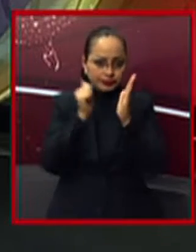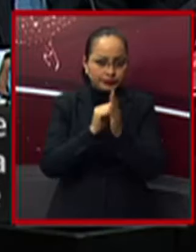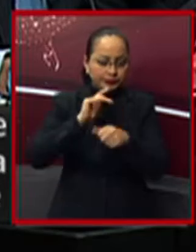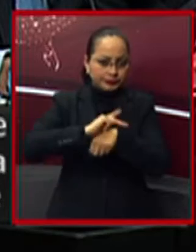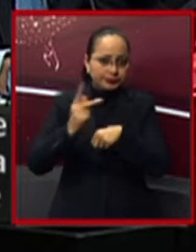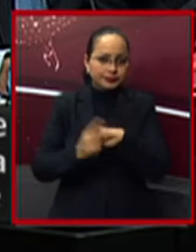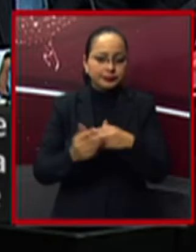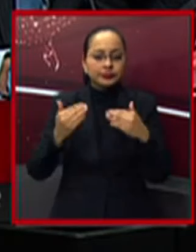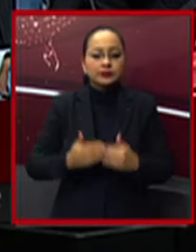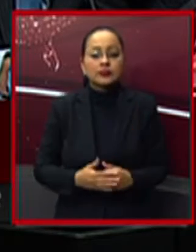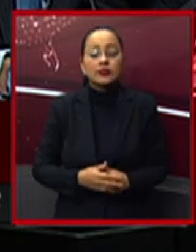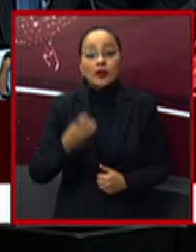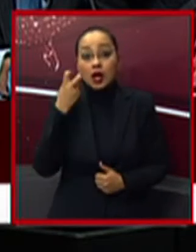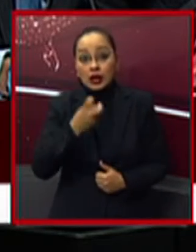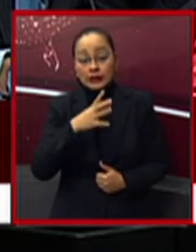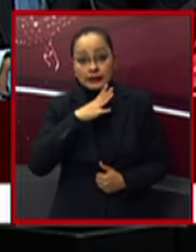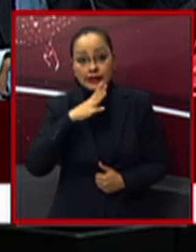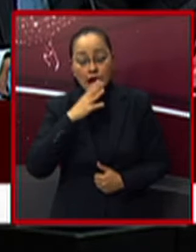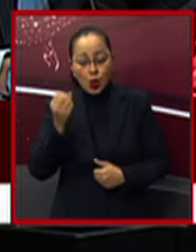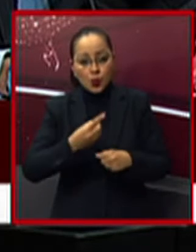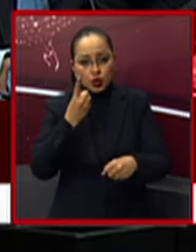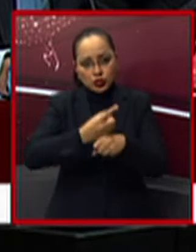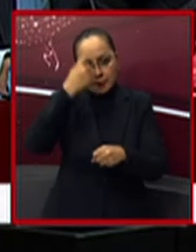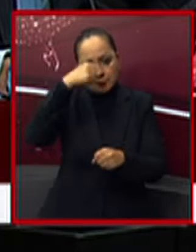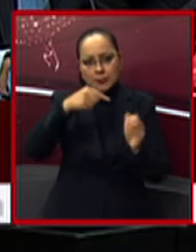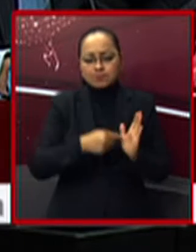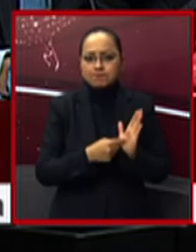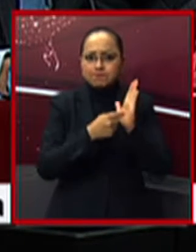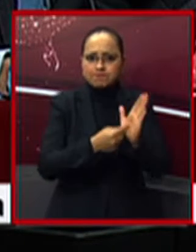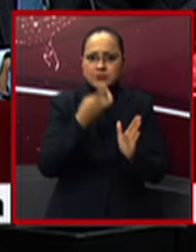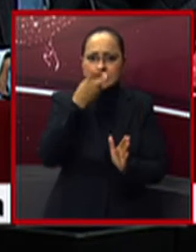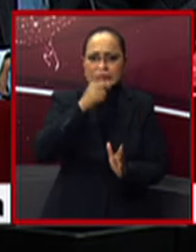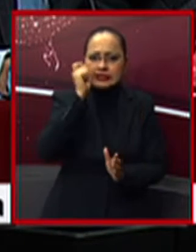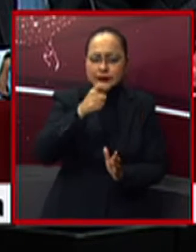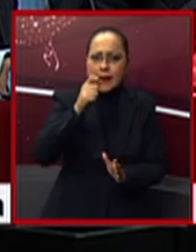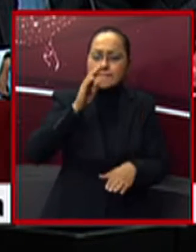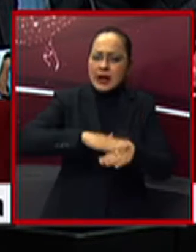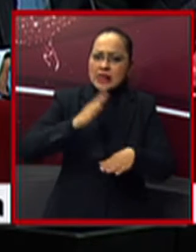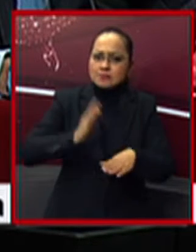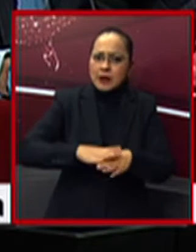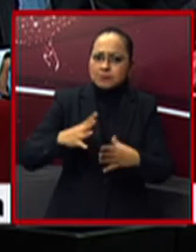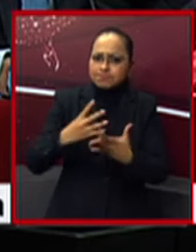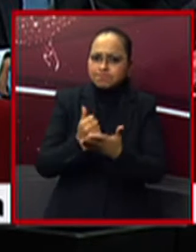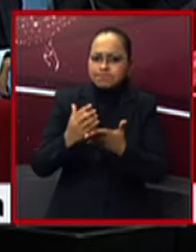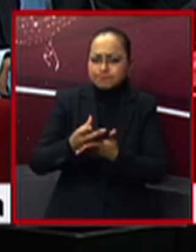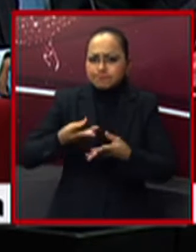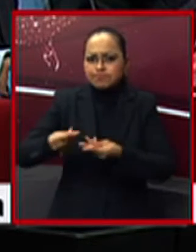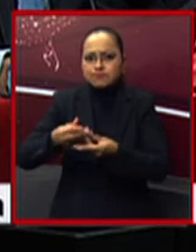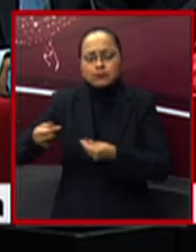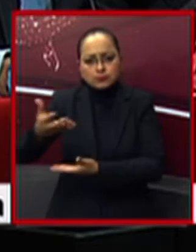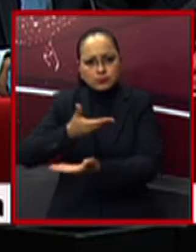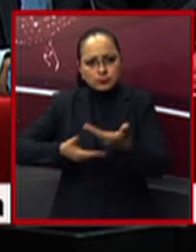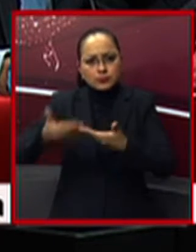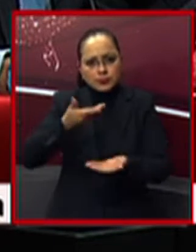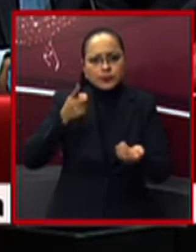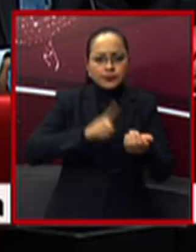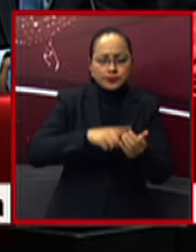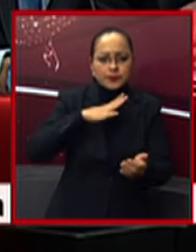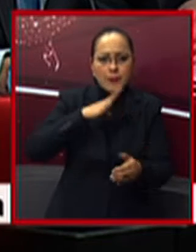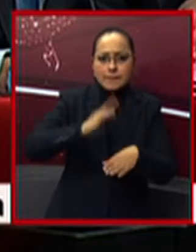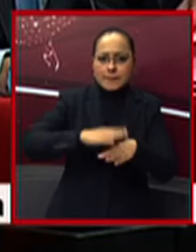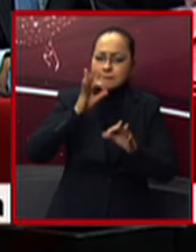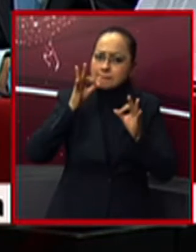Pacífico se nos presenta como una oportunidad inigualable para detonar nuestra productividad, nuestro acceso a bienes de mejor